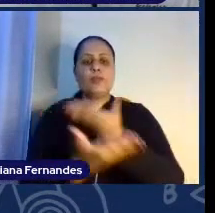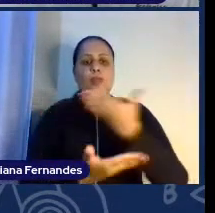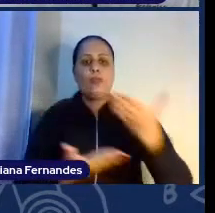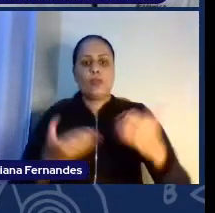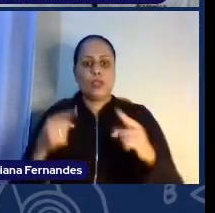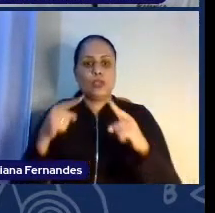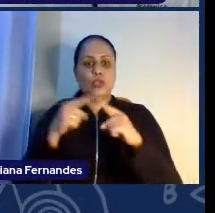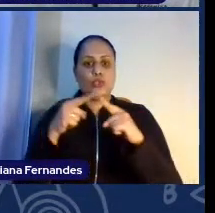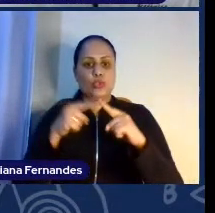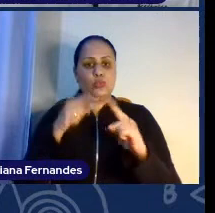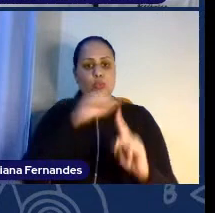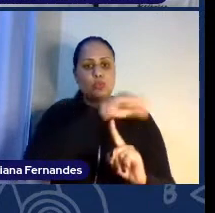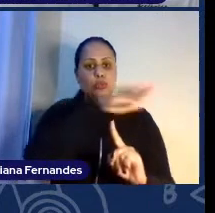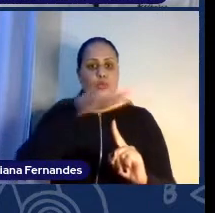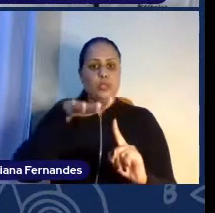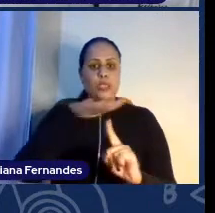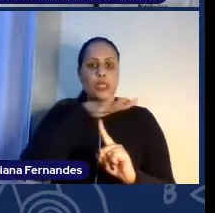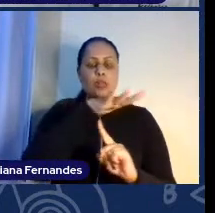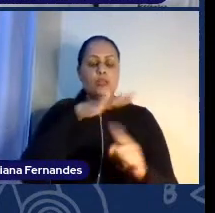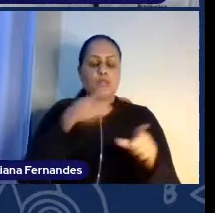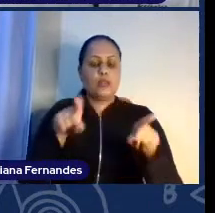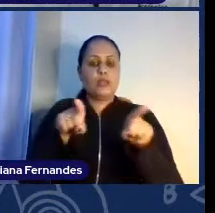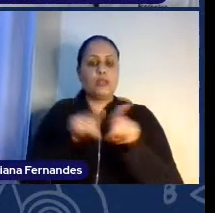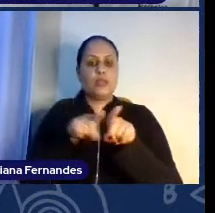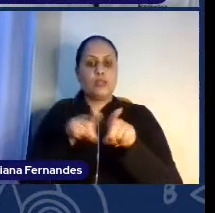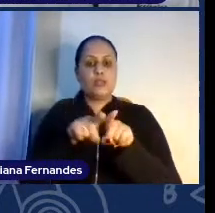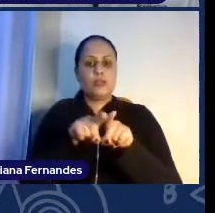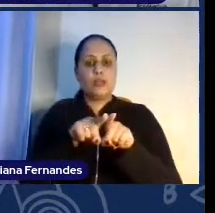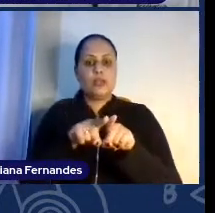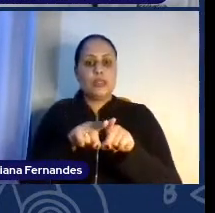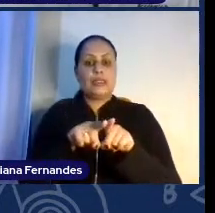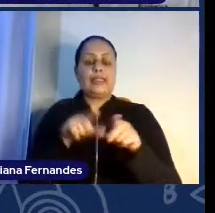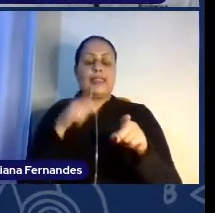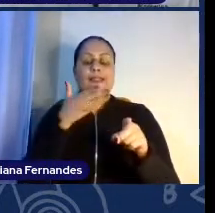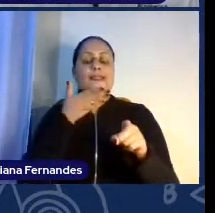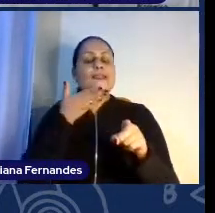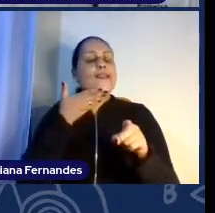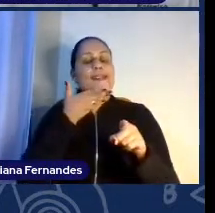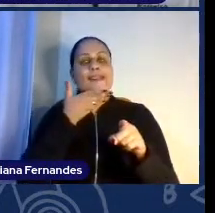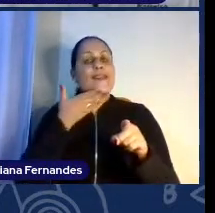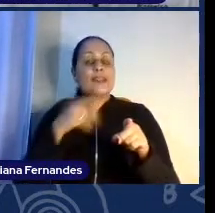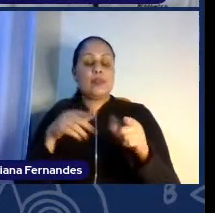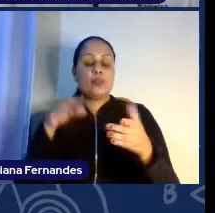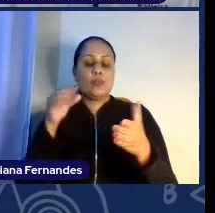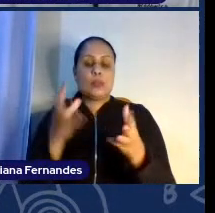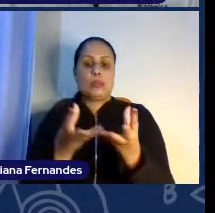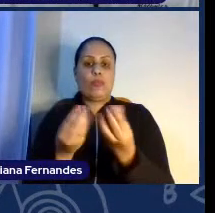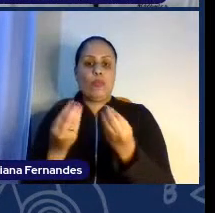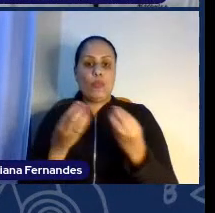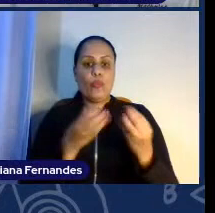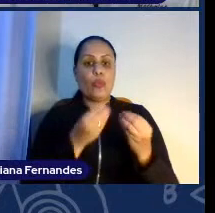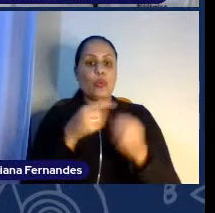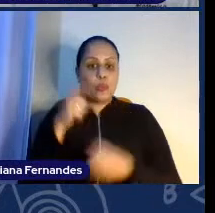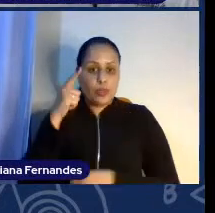social e intereses muy restringidos y repetitivos.